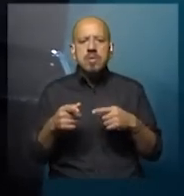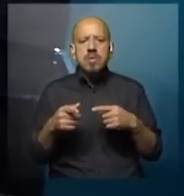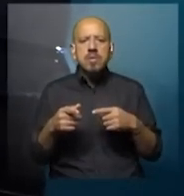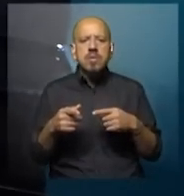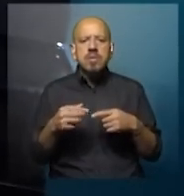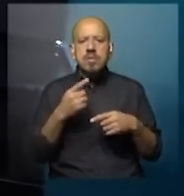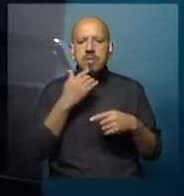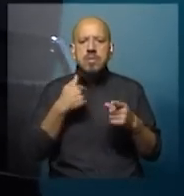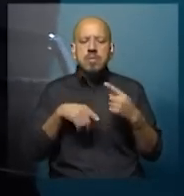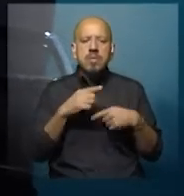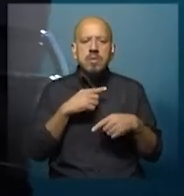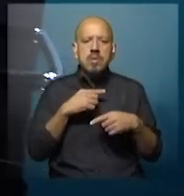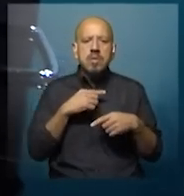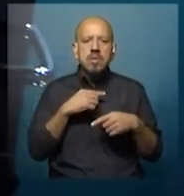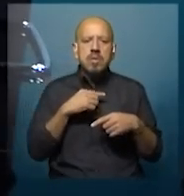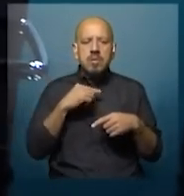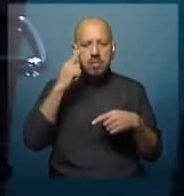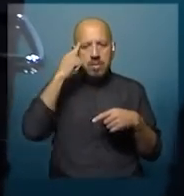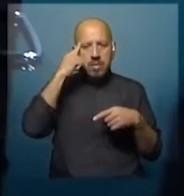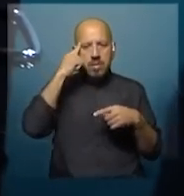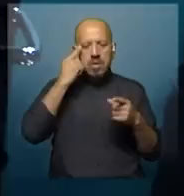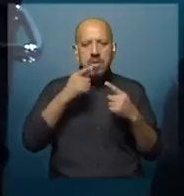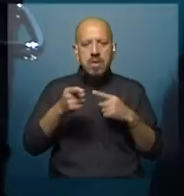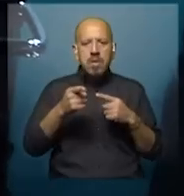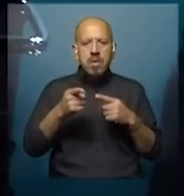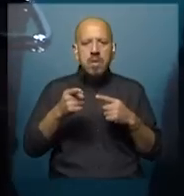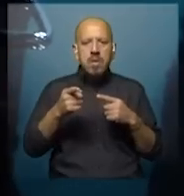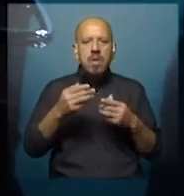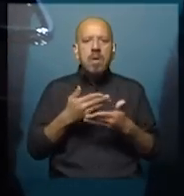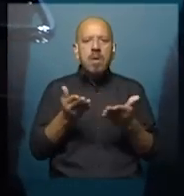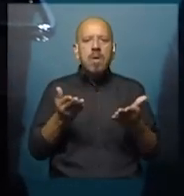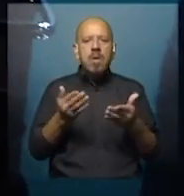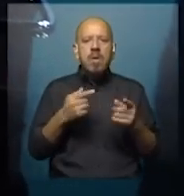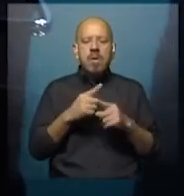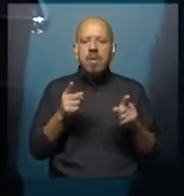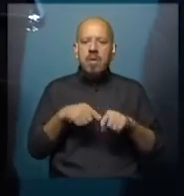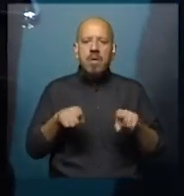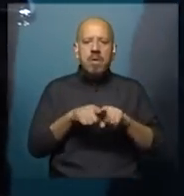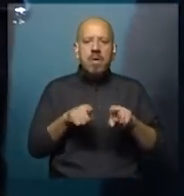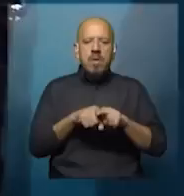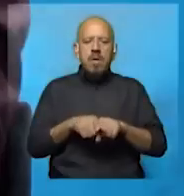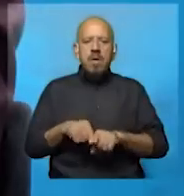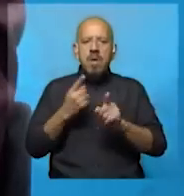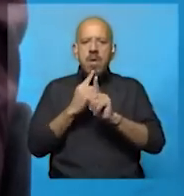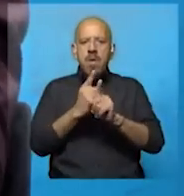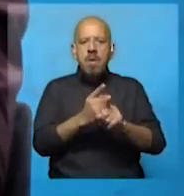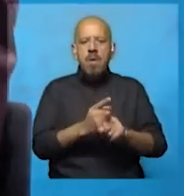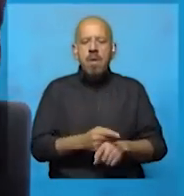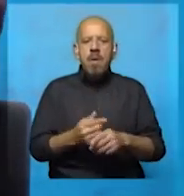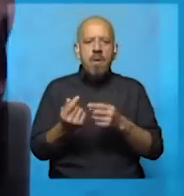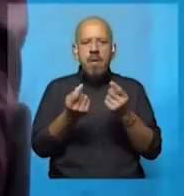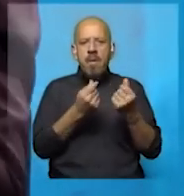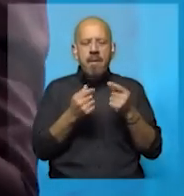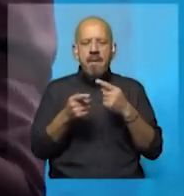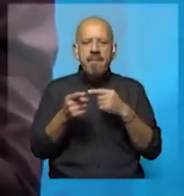enormes con mucho dinero ahí y pensaba que ese mismo recurso esos mismos recursos no son destinados a esto que hablábamos de la persecución del dinero que